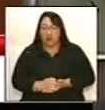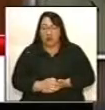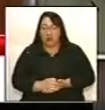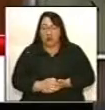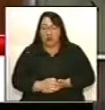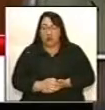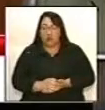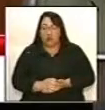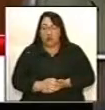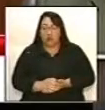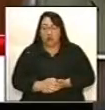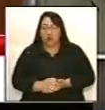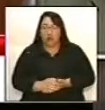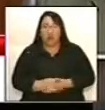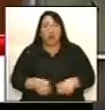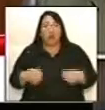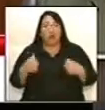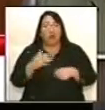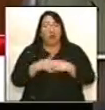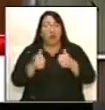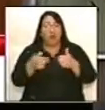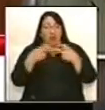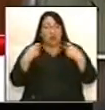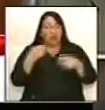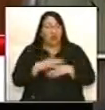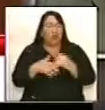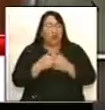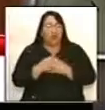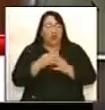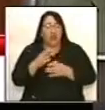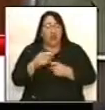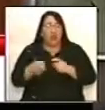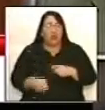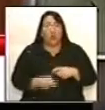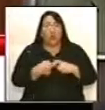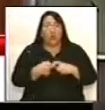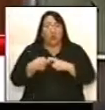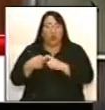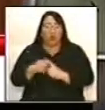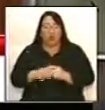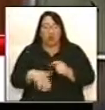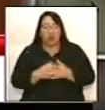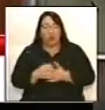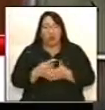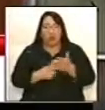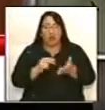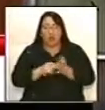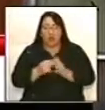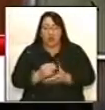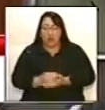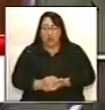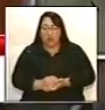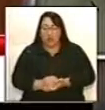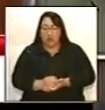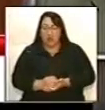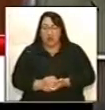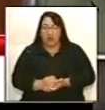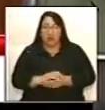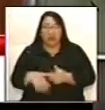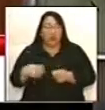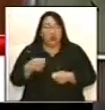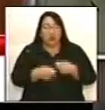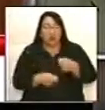que circulan en la Amazonía, todo lo que se refiere a grúas, todo lo que se refiere a la inversión que